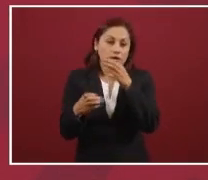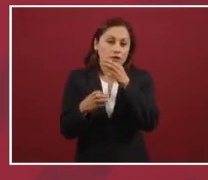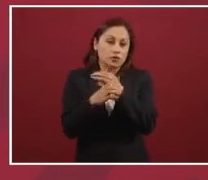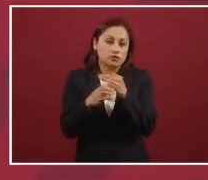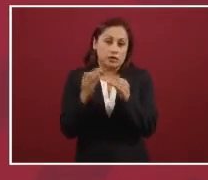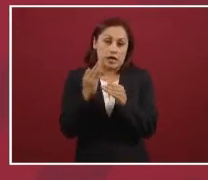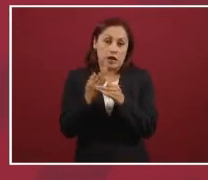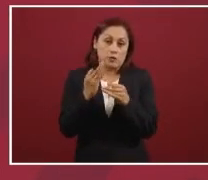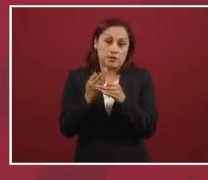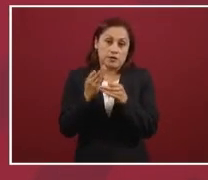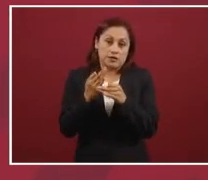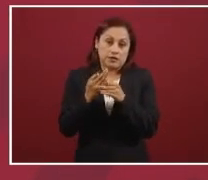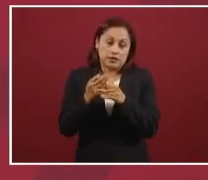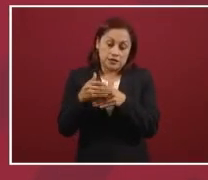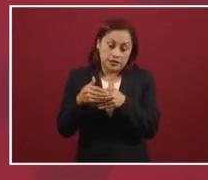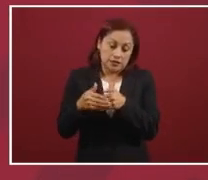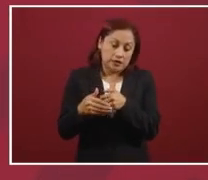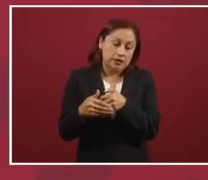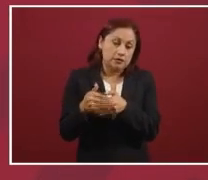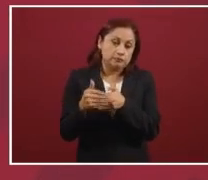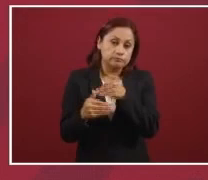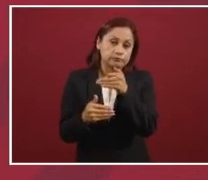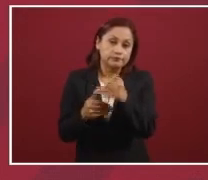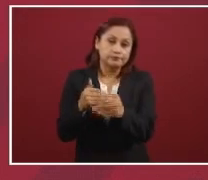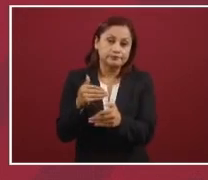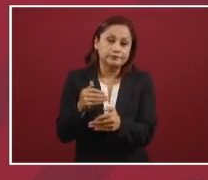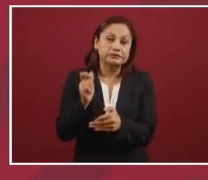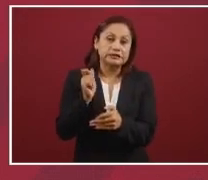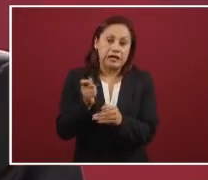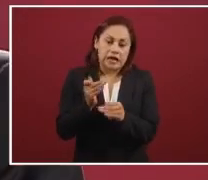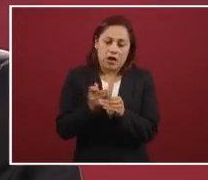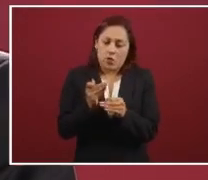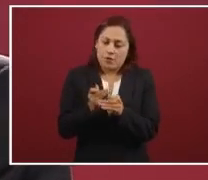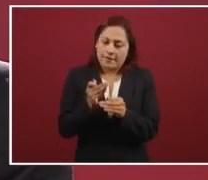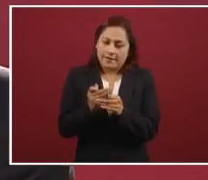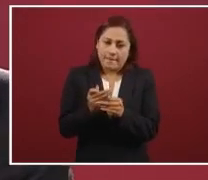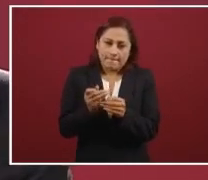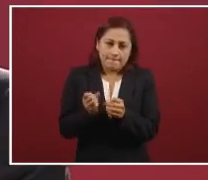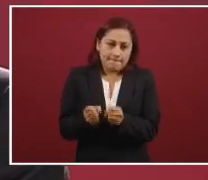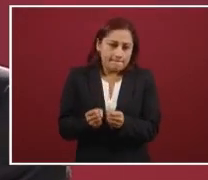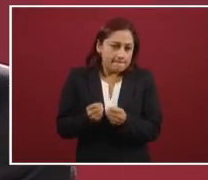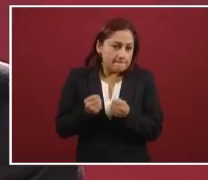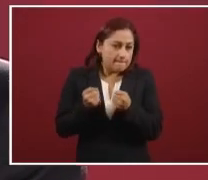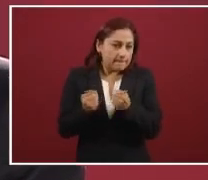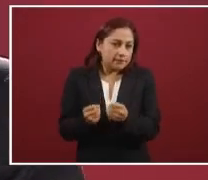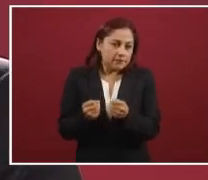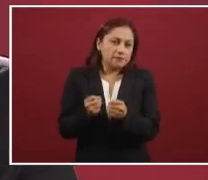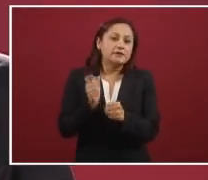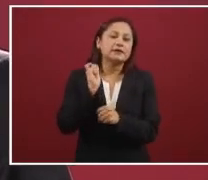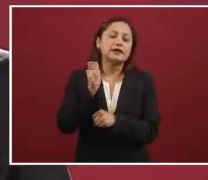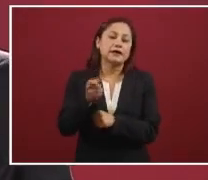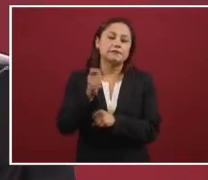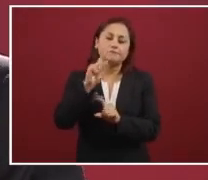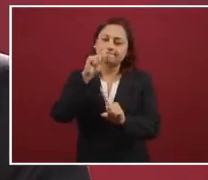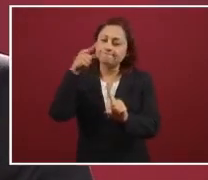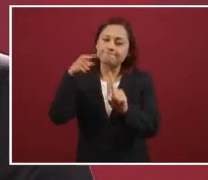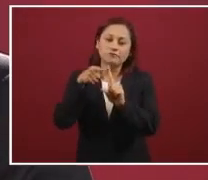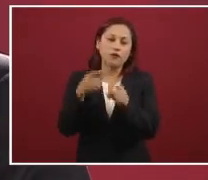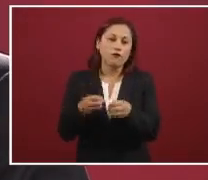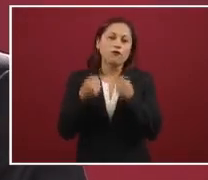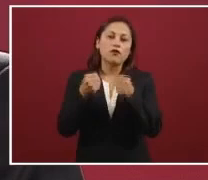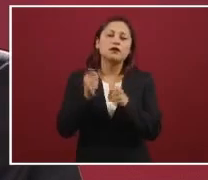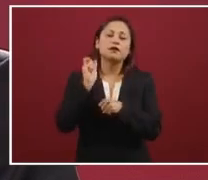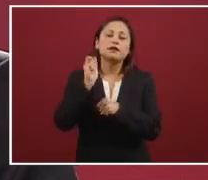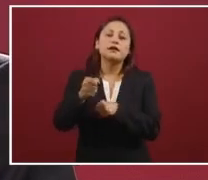afianzado, el que haya democracia, que se acabe lo de los